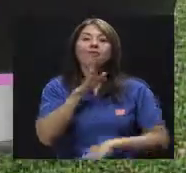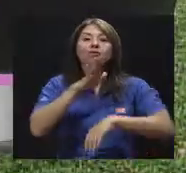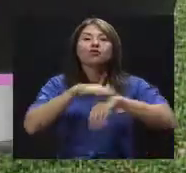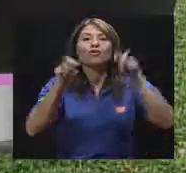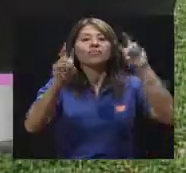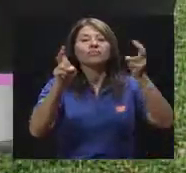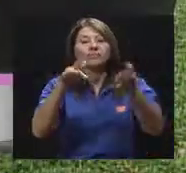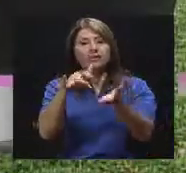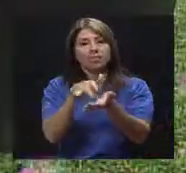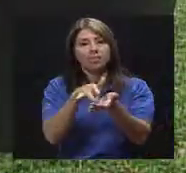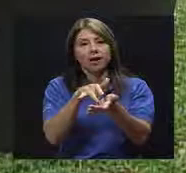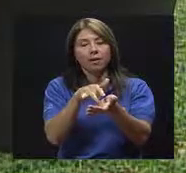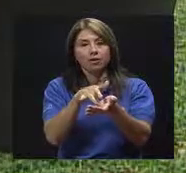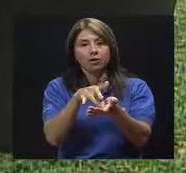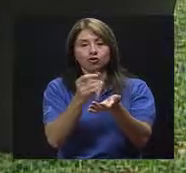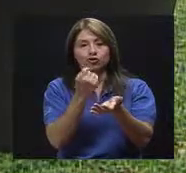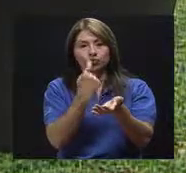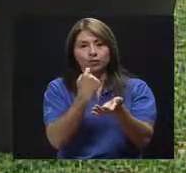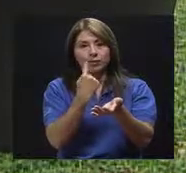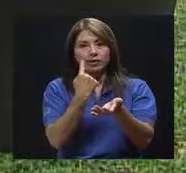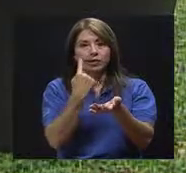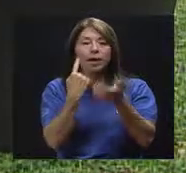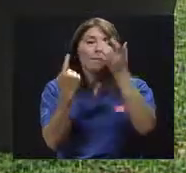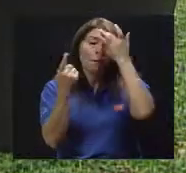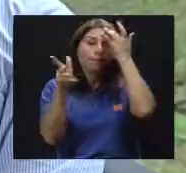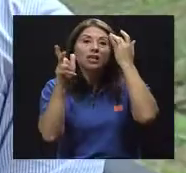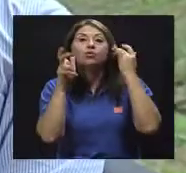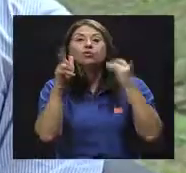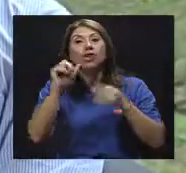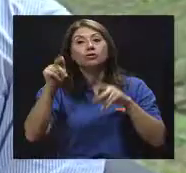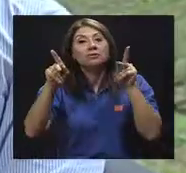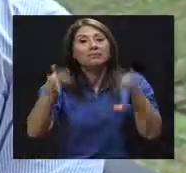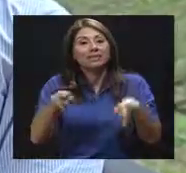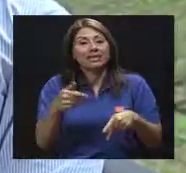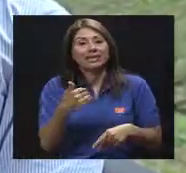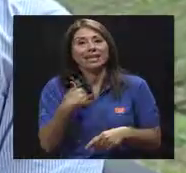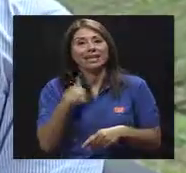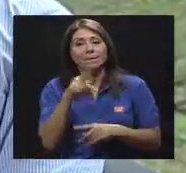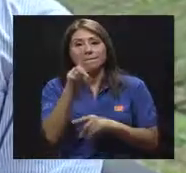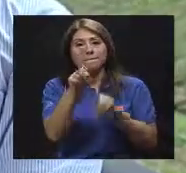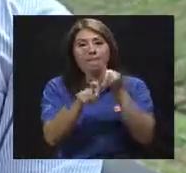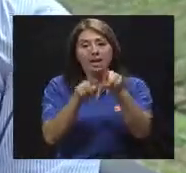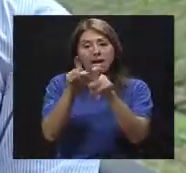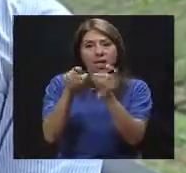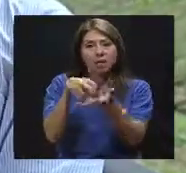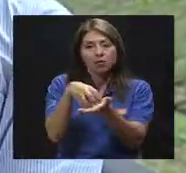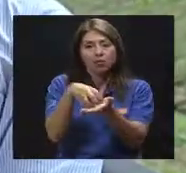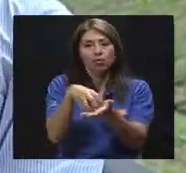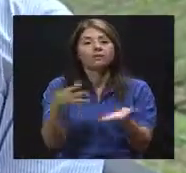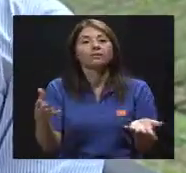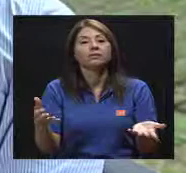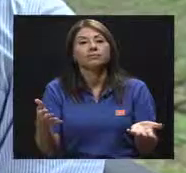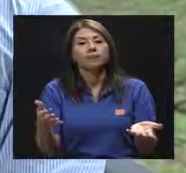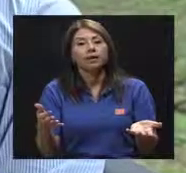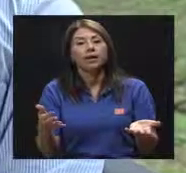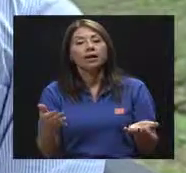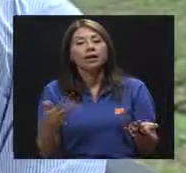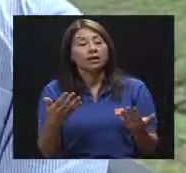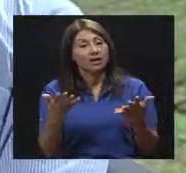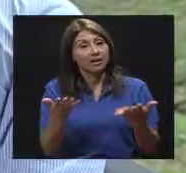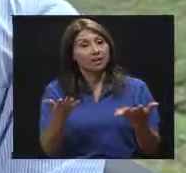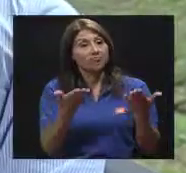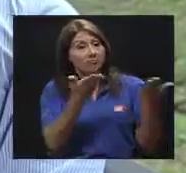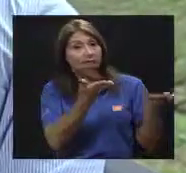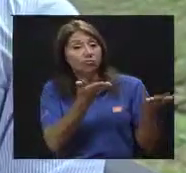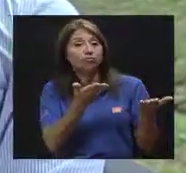de medicamentos. Para esto, bueno, vamos a escuchar algunas preguntas que tienen ciertas personas en su casa y